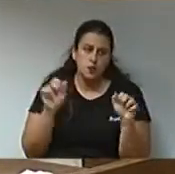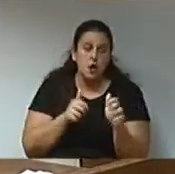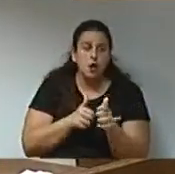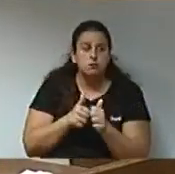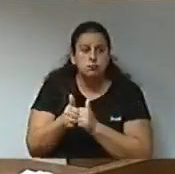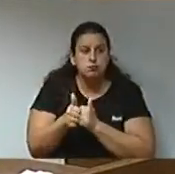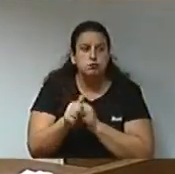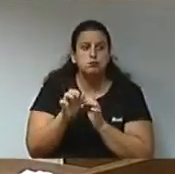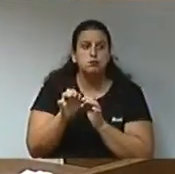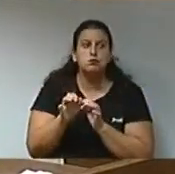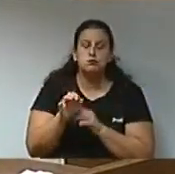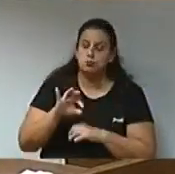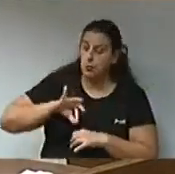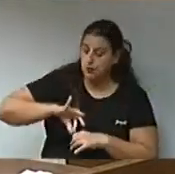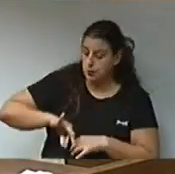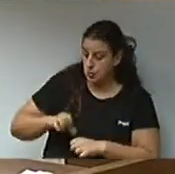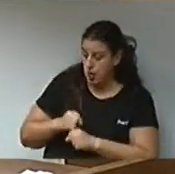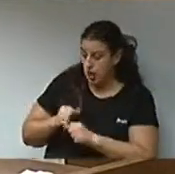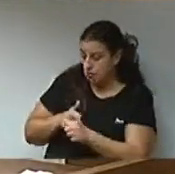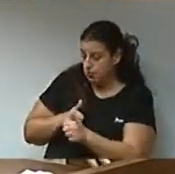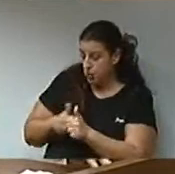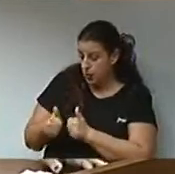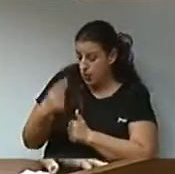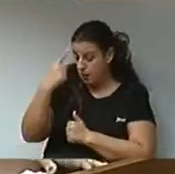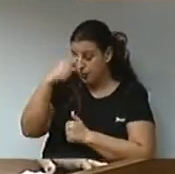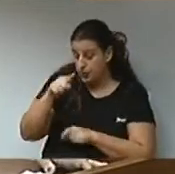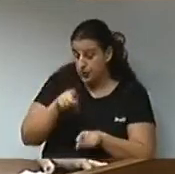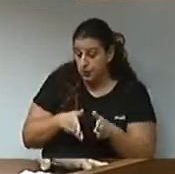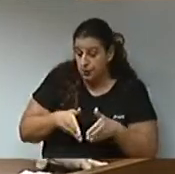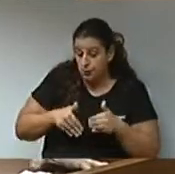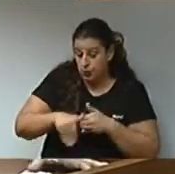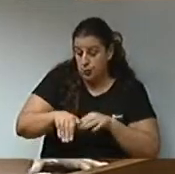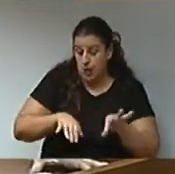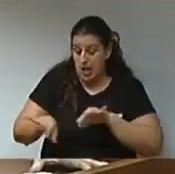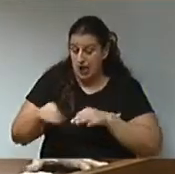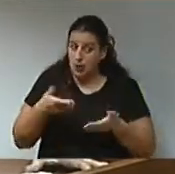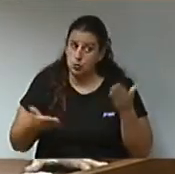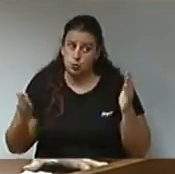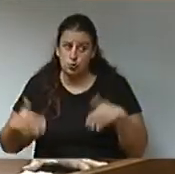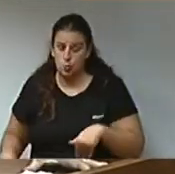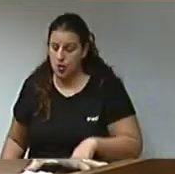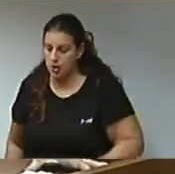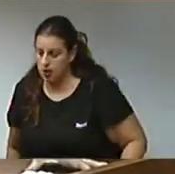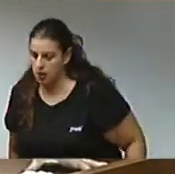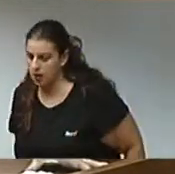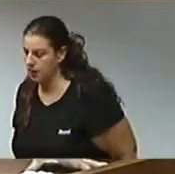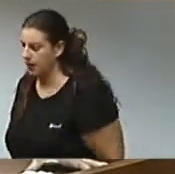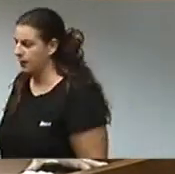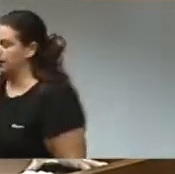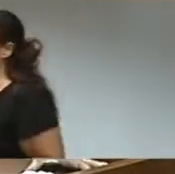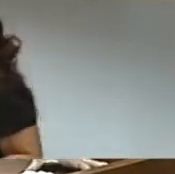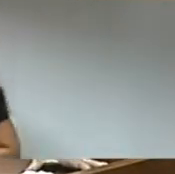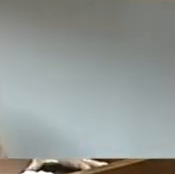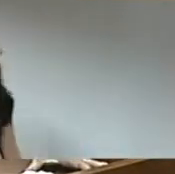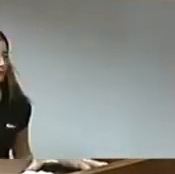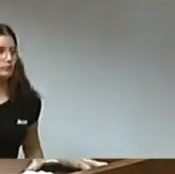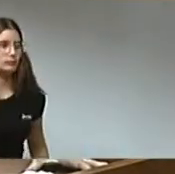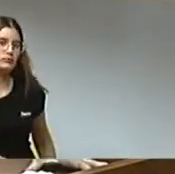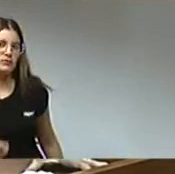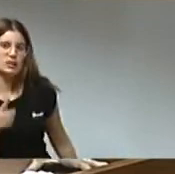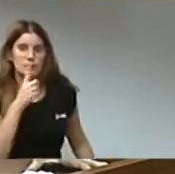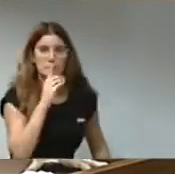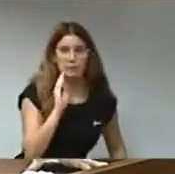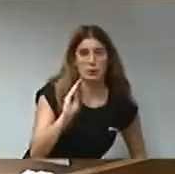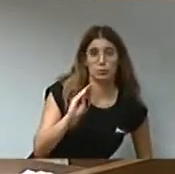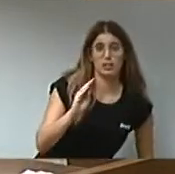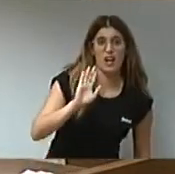Priorizan la carrera profesional porque saben que en algún momento van a tener que elegir. Y eso es injusto. Pregúntale a cualquier madre o a cualquier padre. La conciliación son